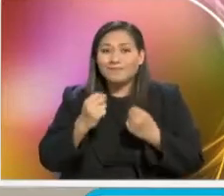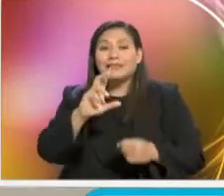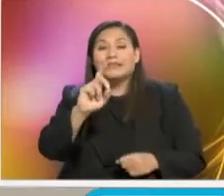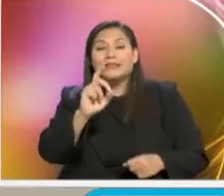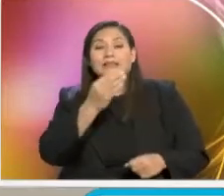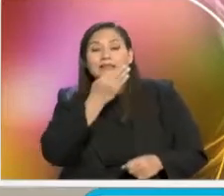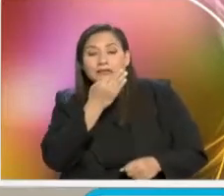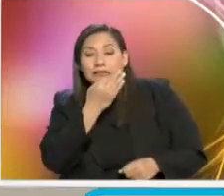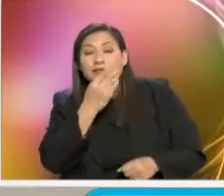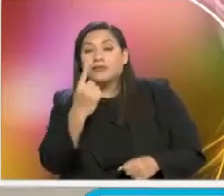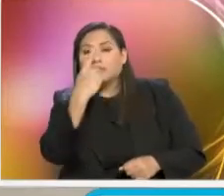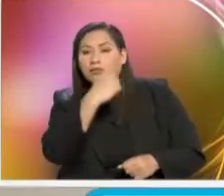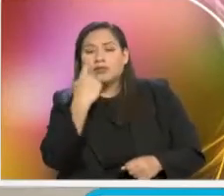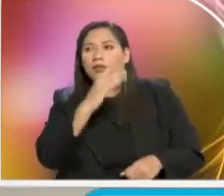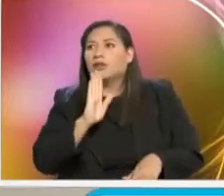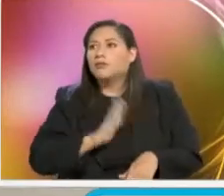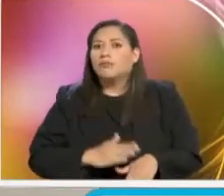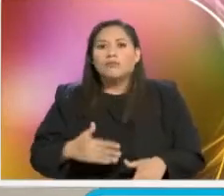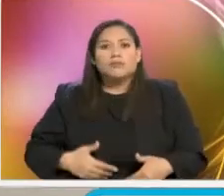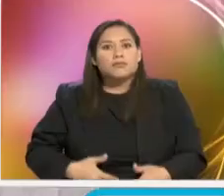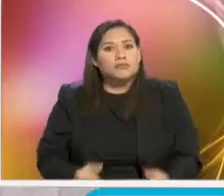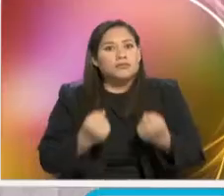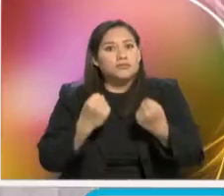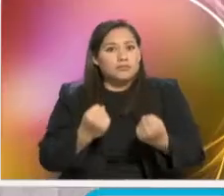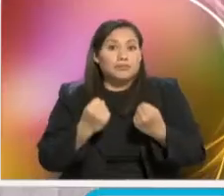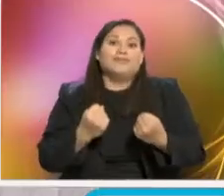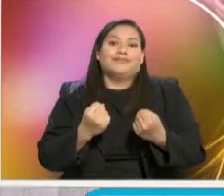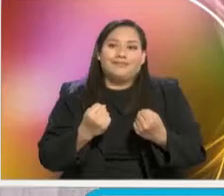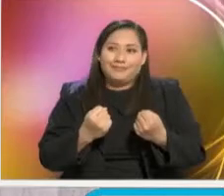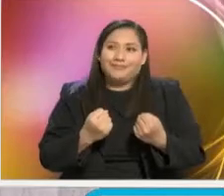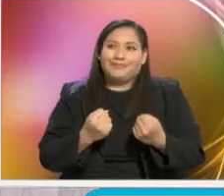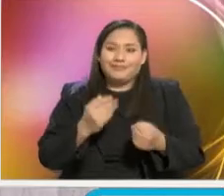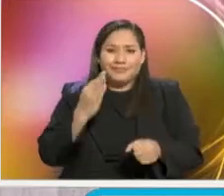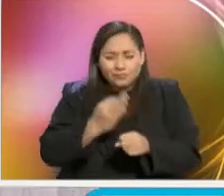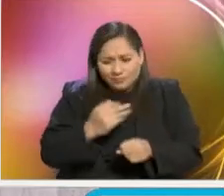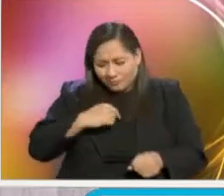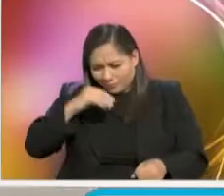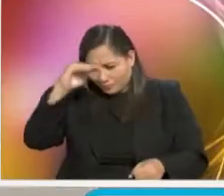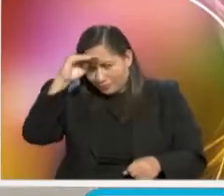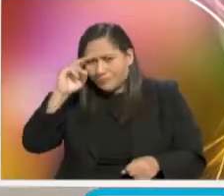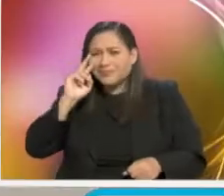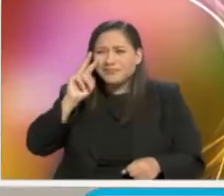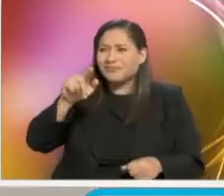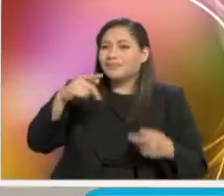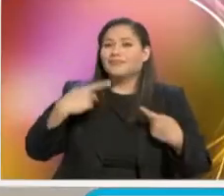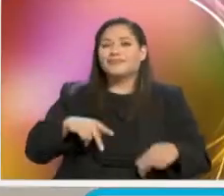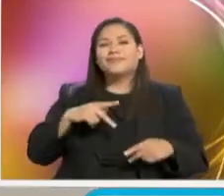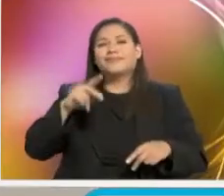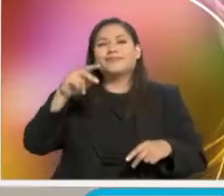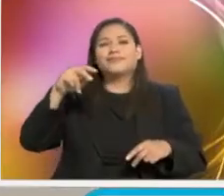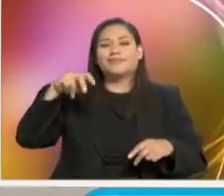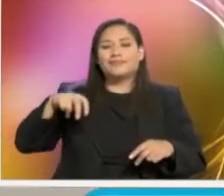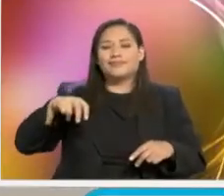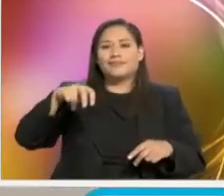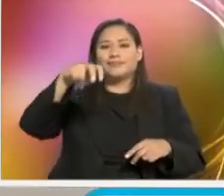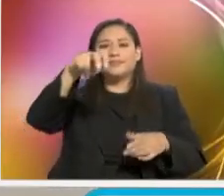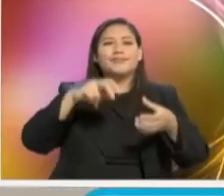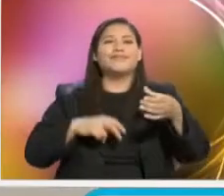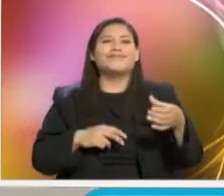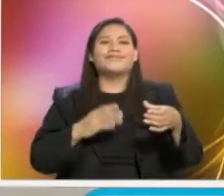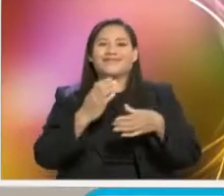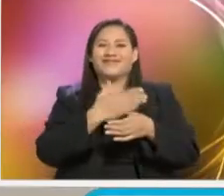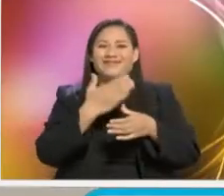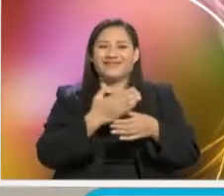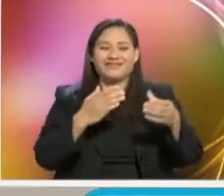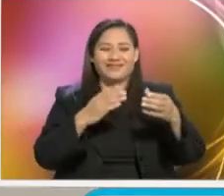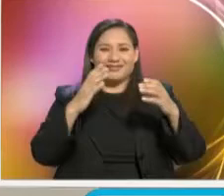hora, 1 hora, vas a estar con un hambre feroz. Entonces, ahorita venía viendo a la gente en el elevador con un café de estos